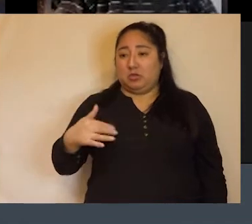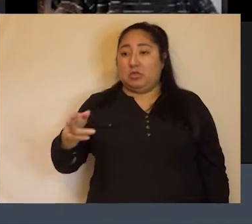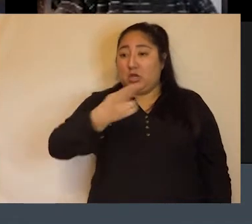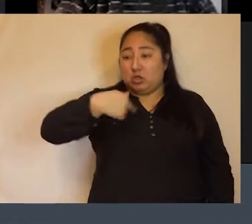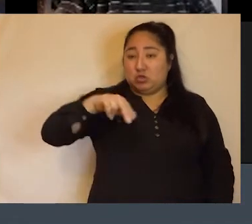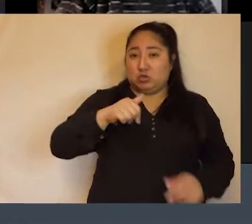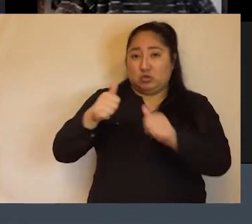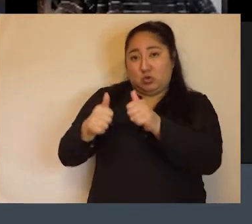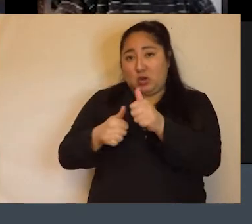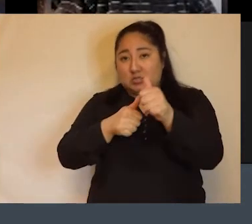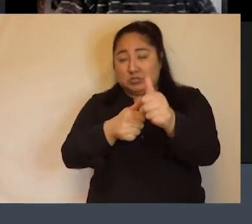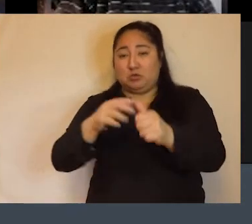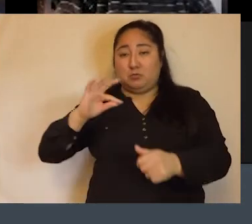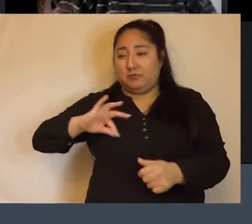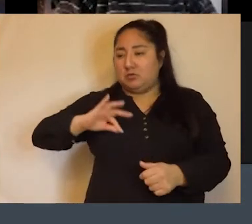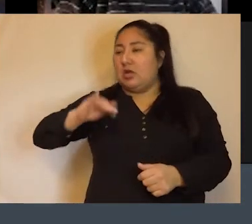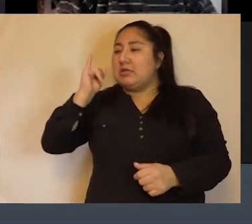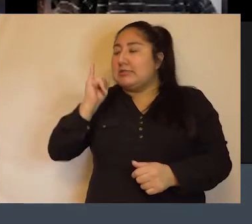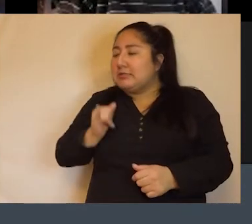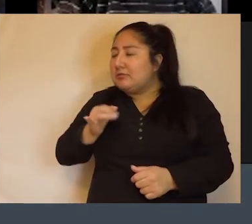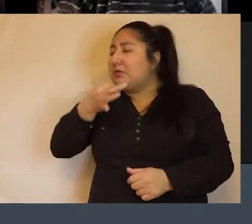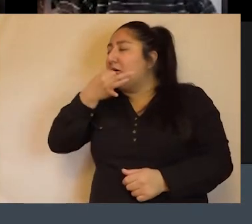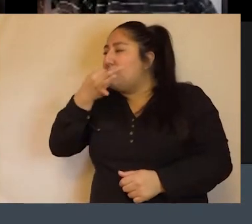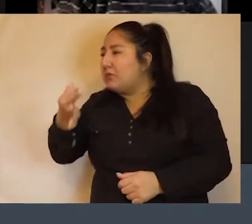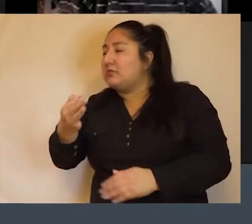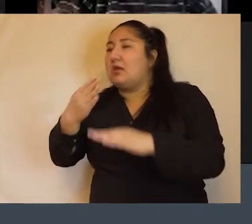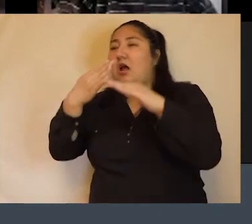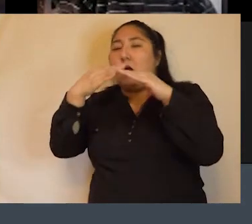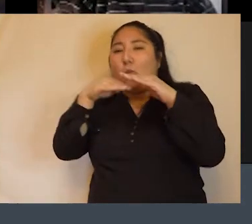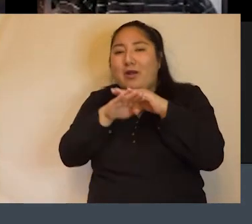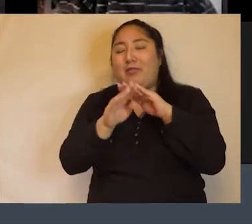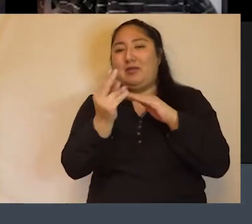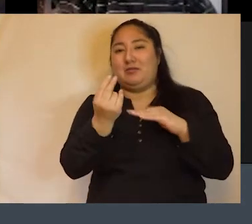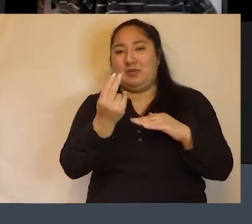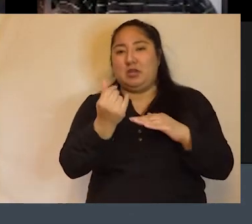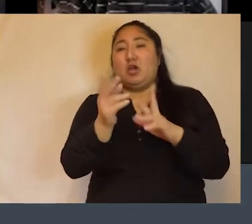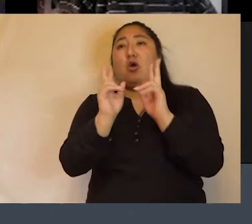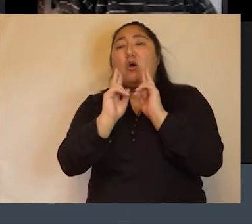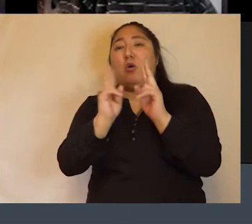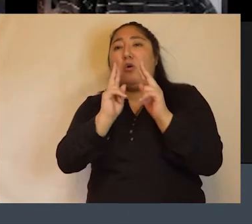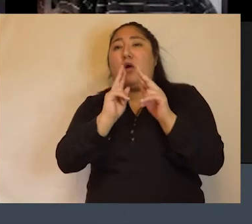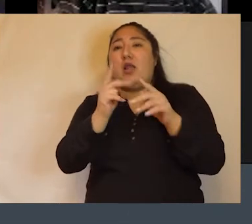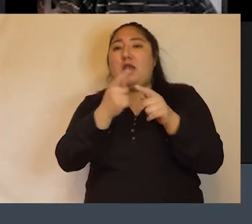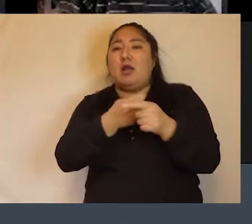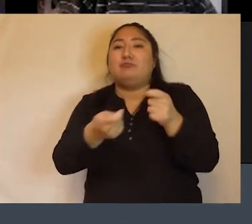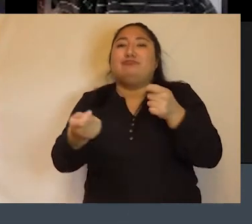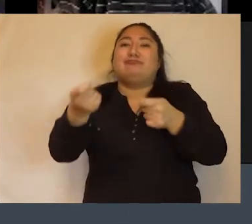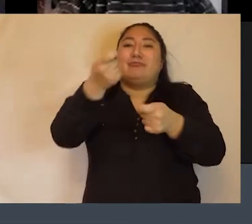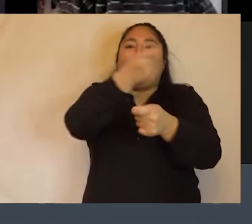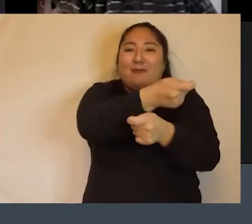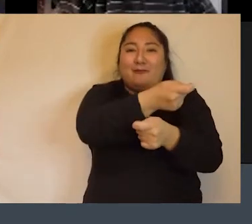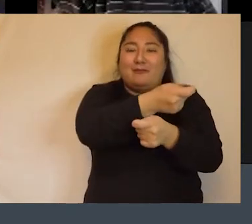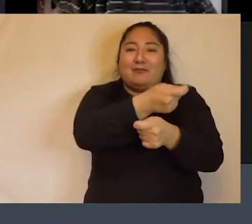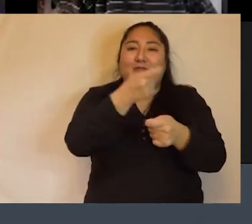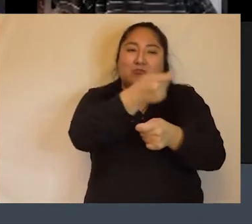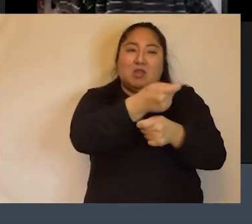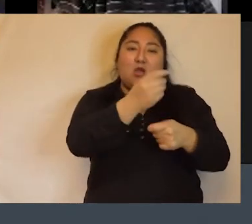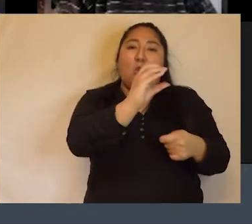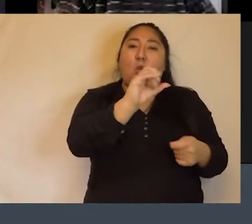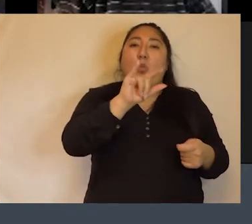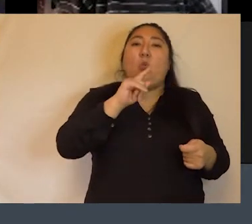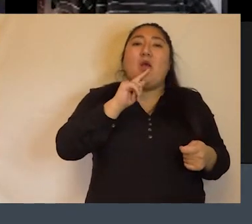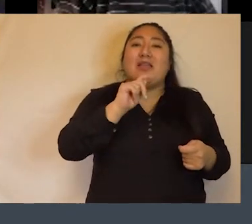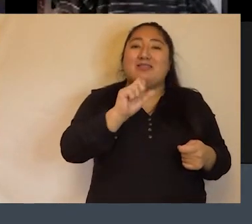Como asesores previsionales, siempre nuestra recomendación va a ser ahorrar. Y ojalá lo devuelvan,